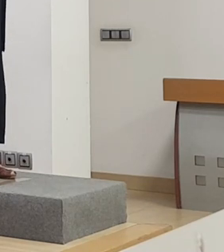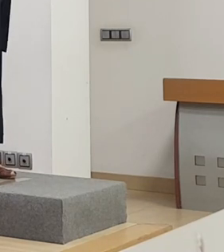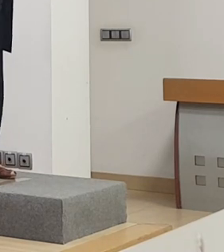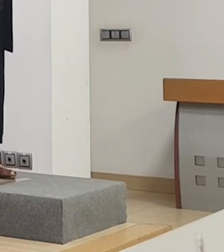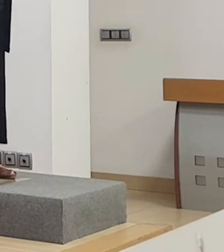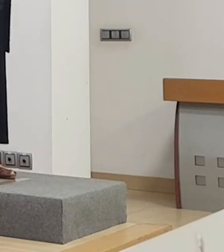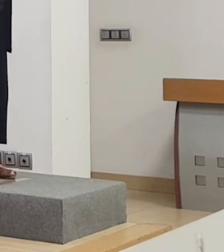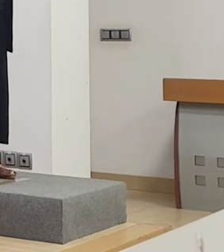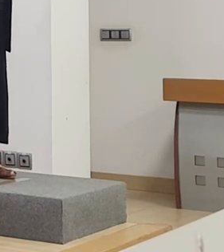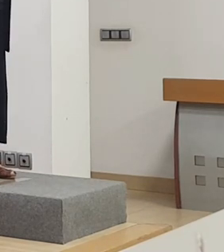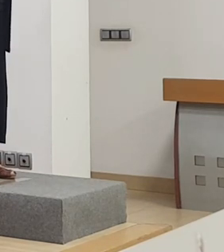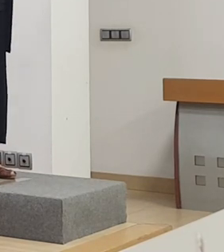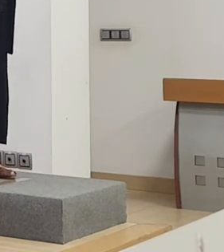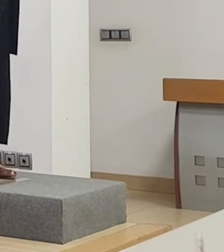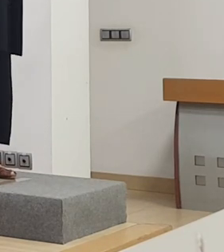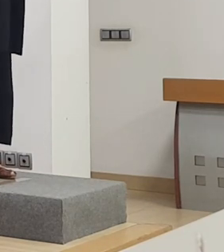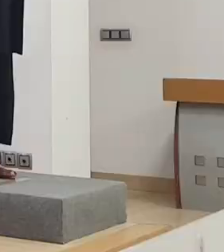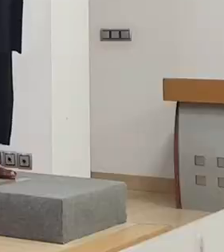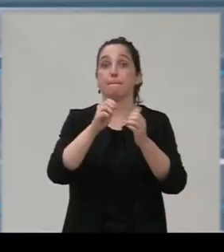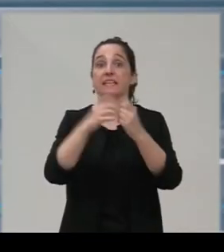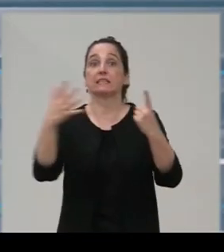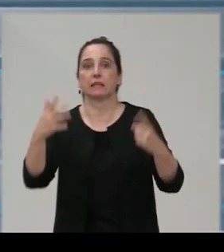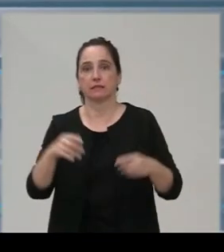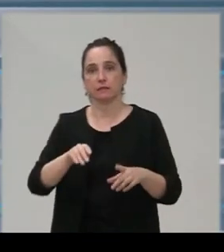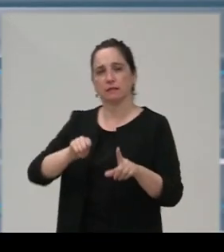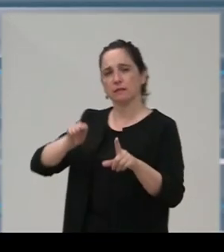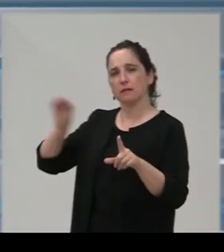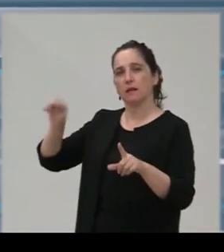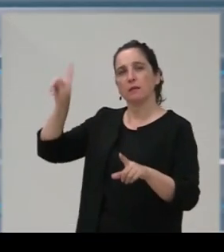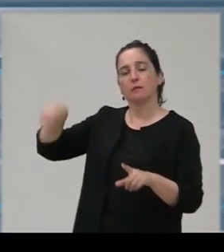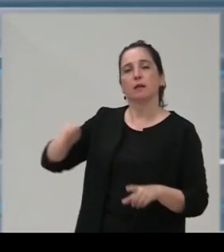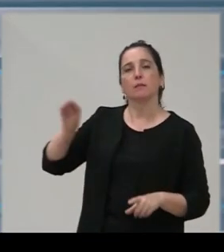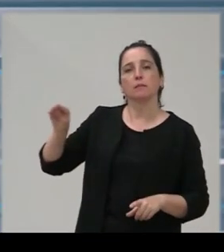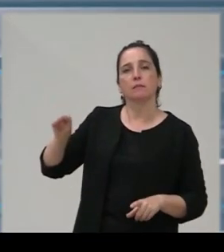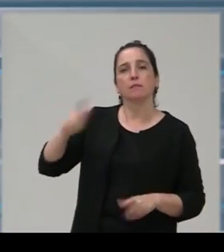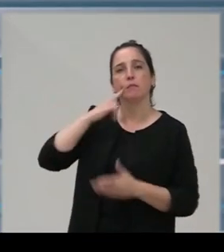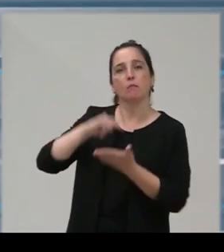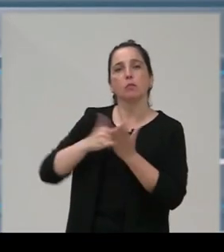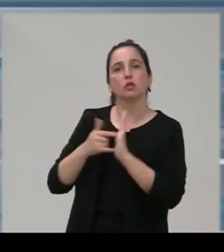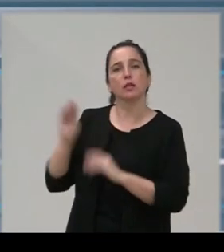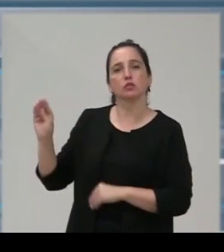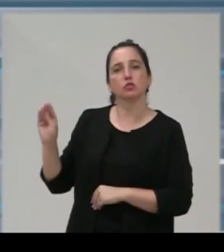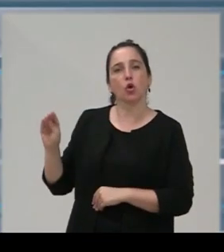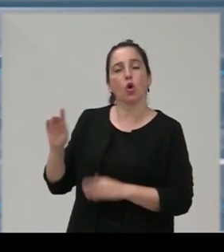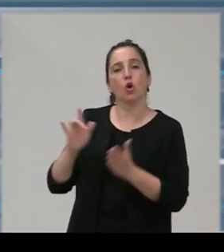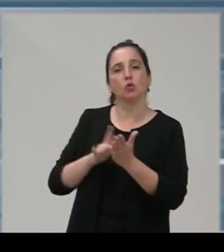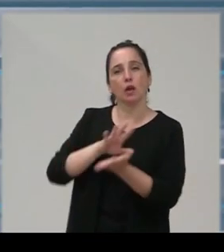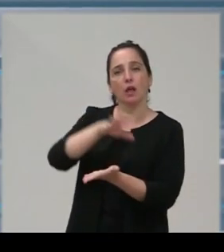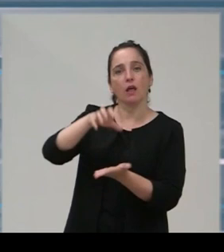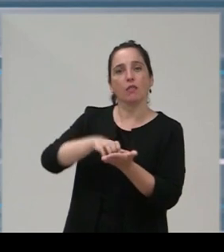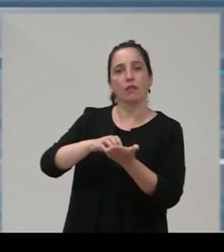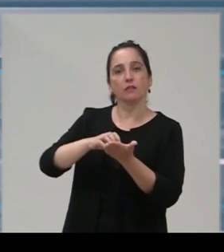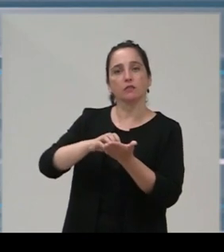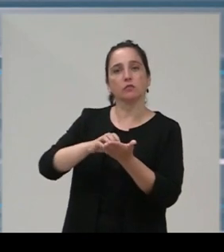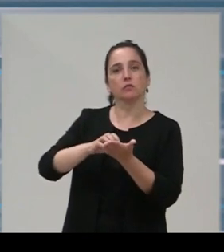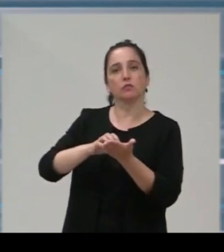principios del 2026 Sí, buenos días presidenta yo quería preguntarle por el proyecto del Centro Internacional de